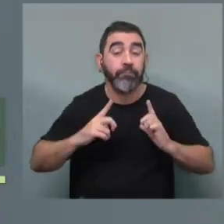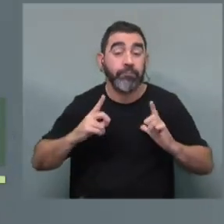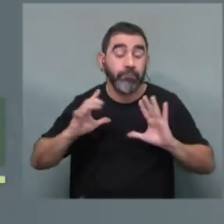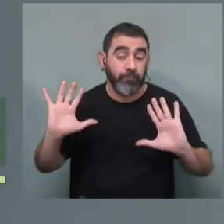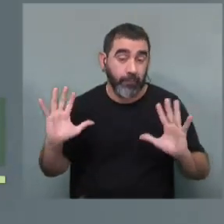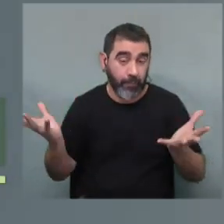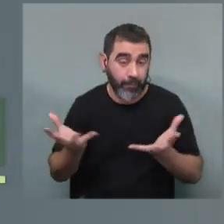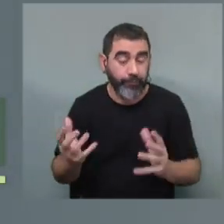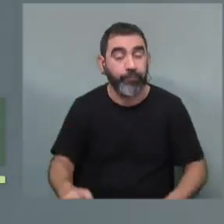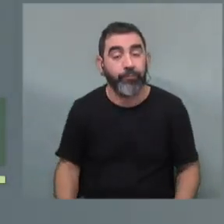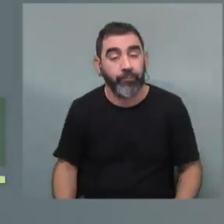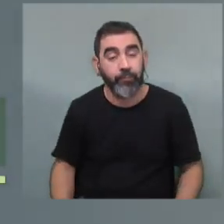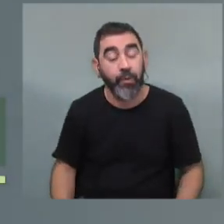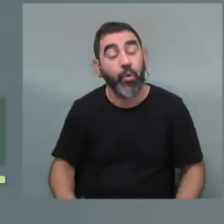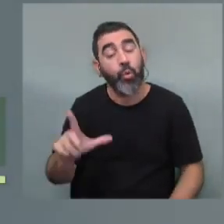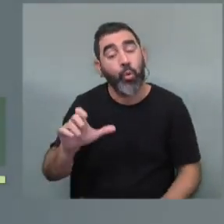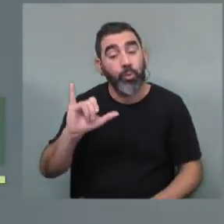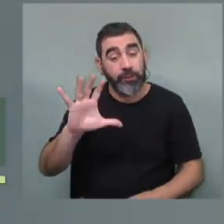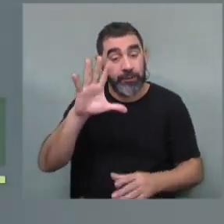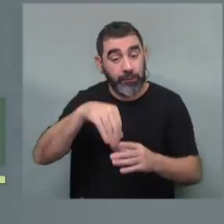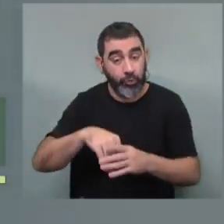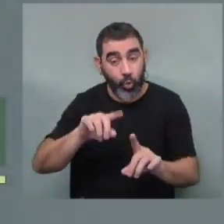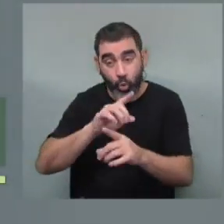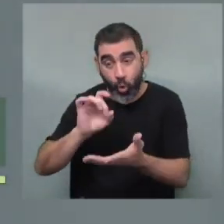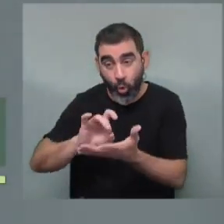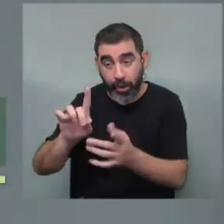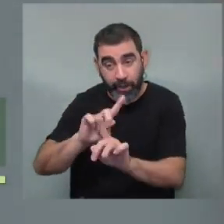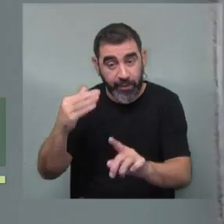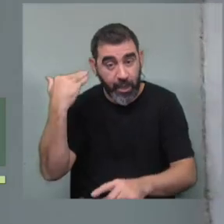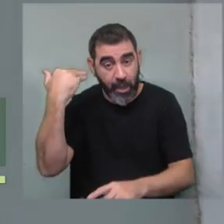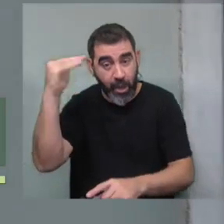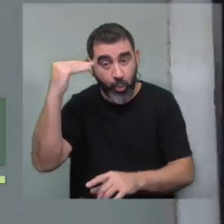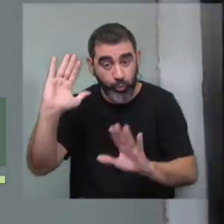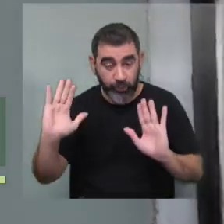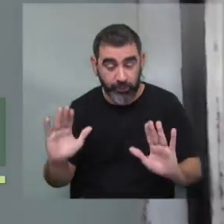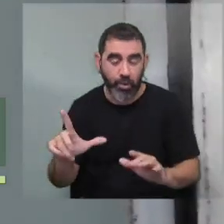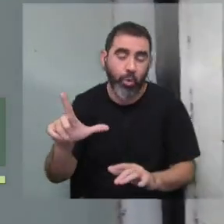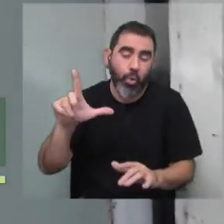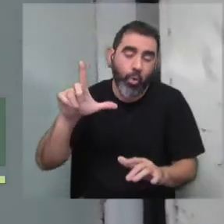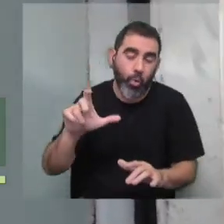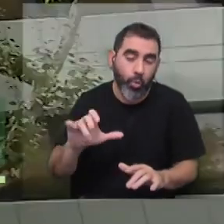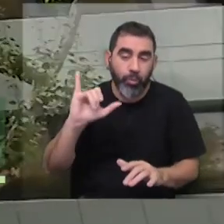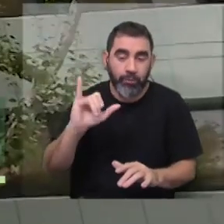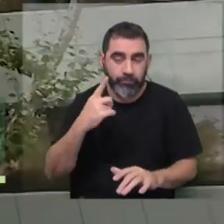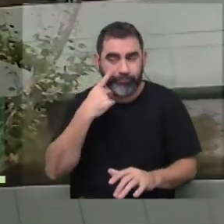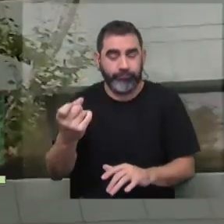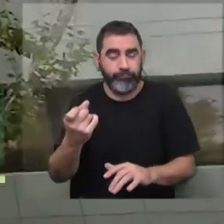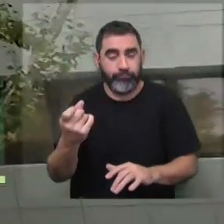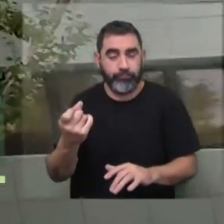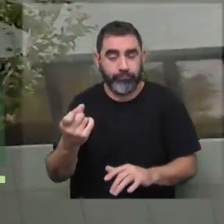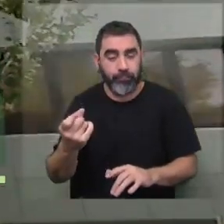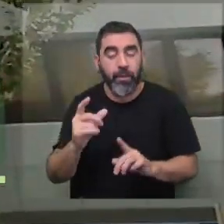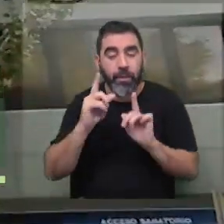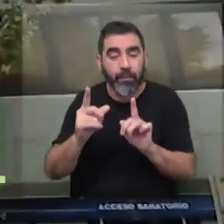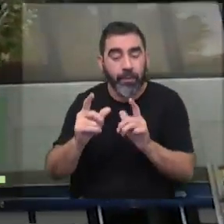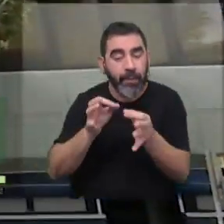la intervención por supuesto como es una intervención sin desplazamiento autoridades es obvio y nos nos damos cuenta de que debe